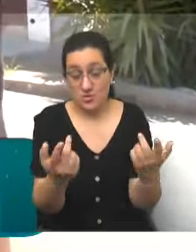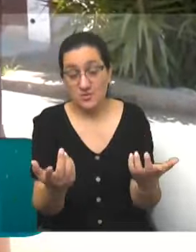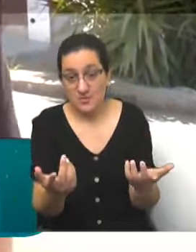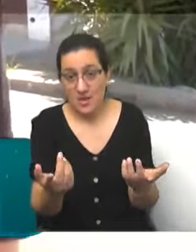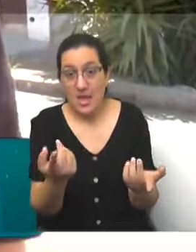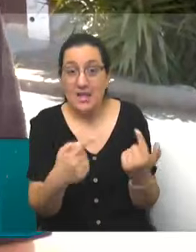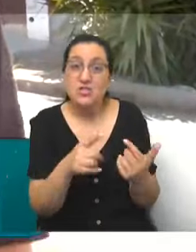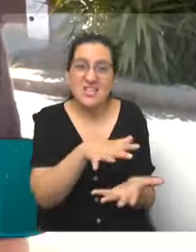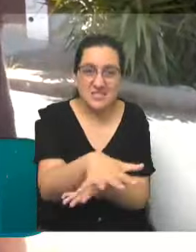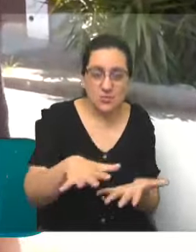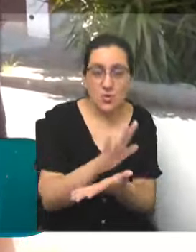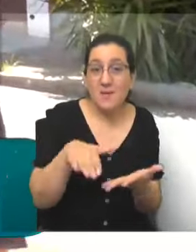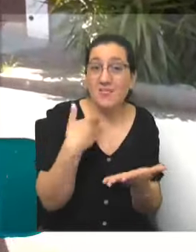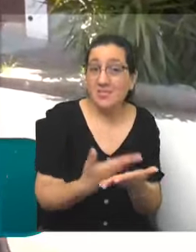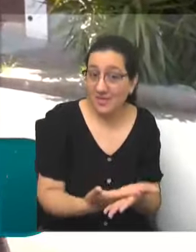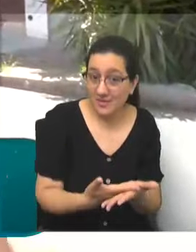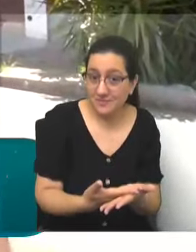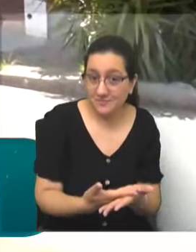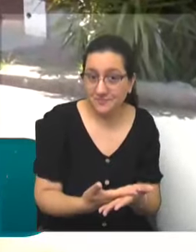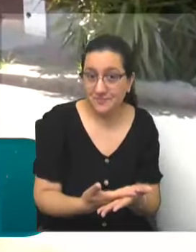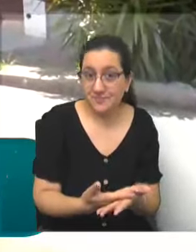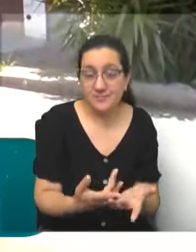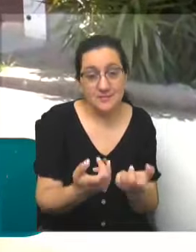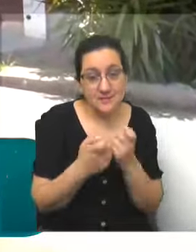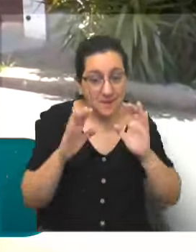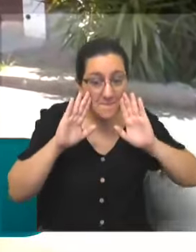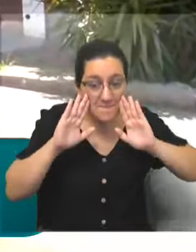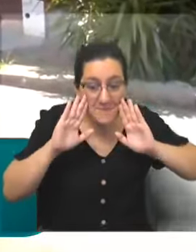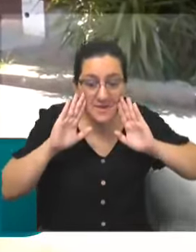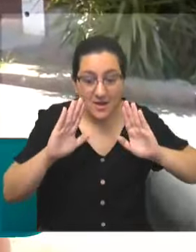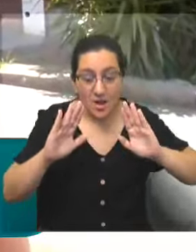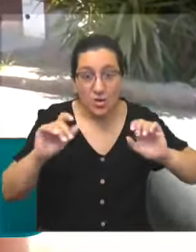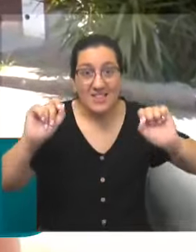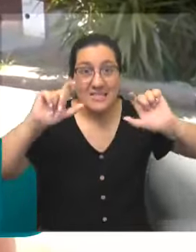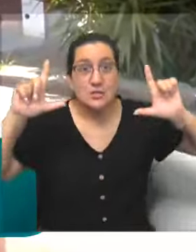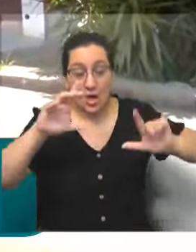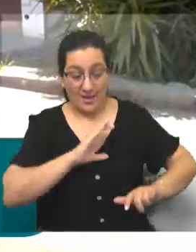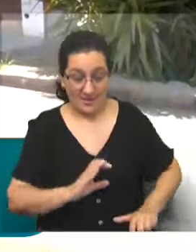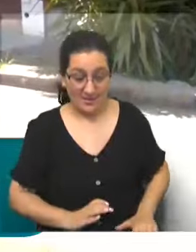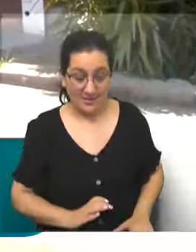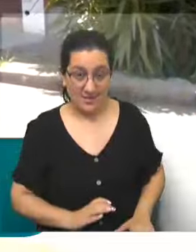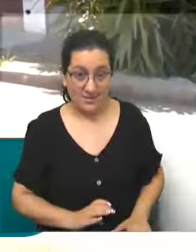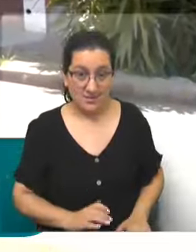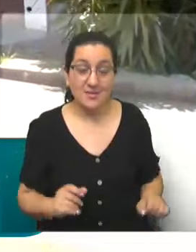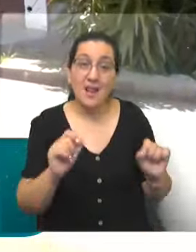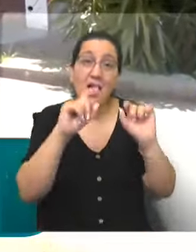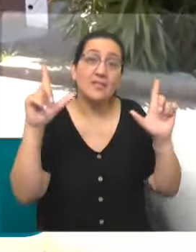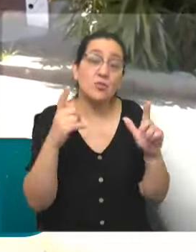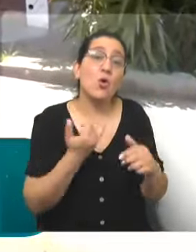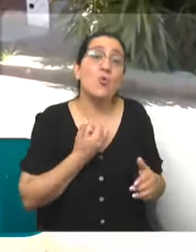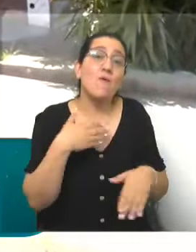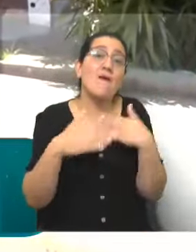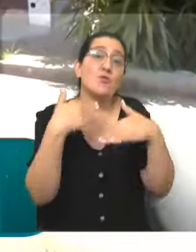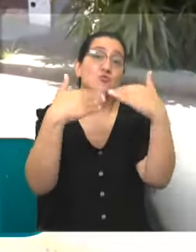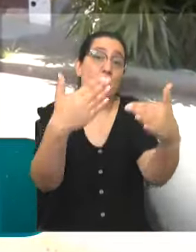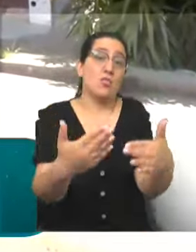La situación planteada exige mirar con atención estas características y estar atento a cómo va